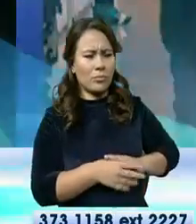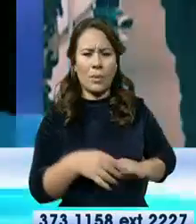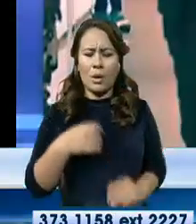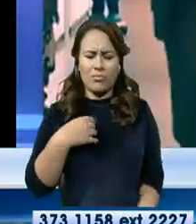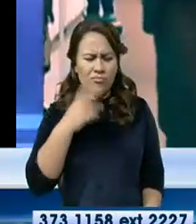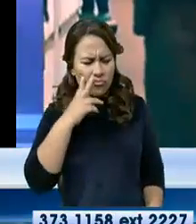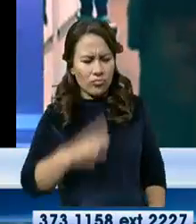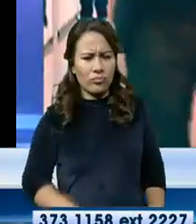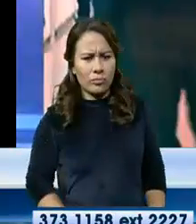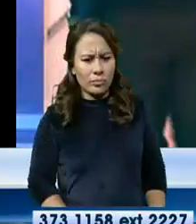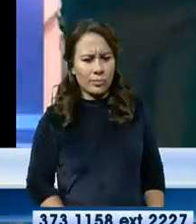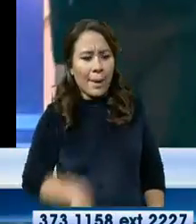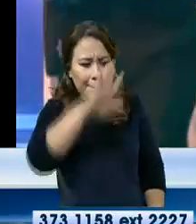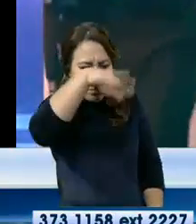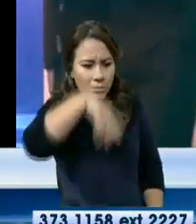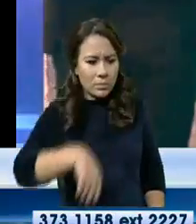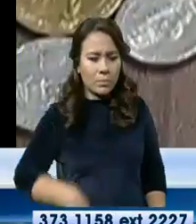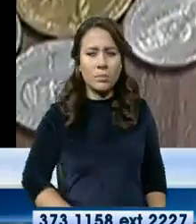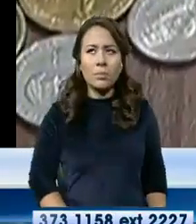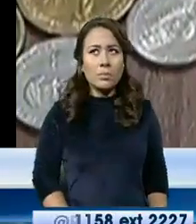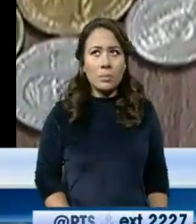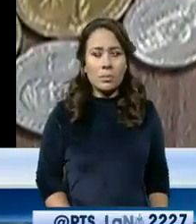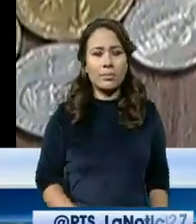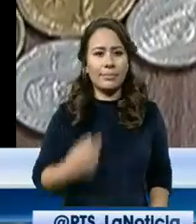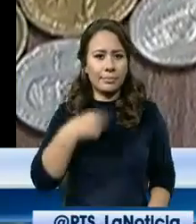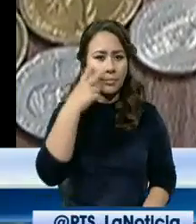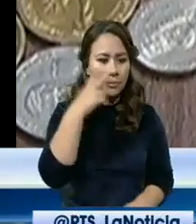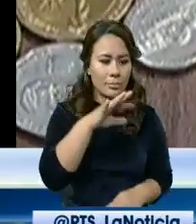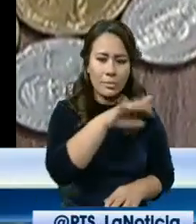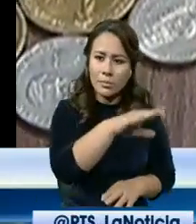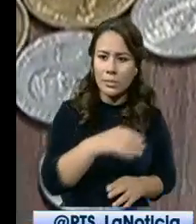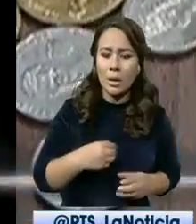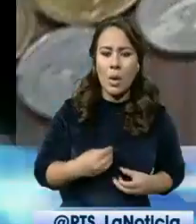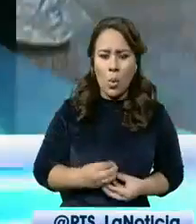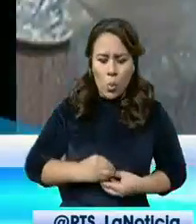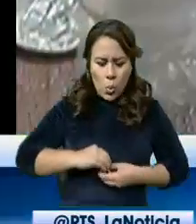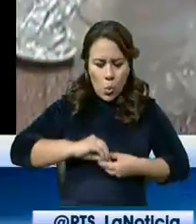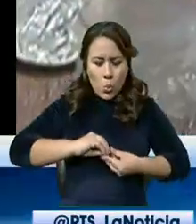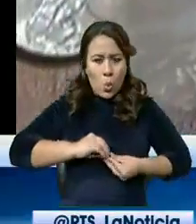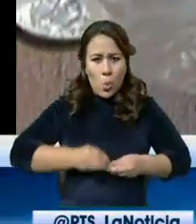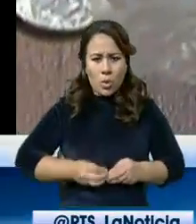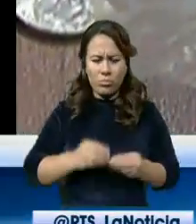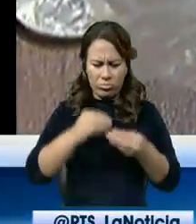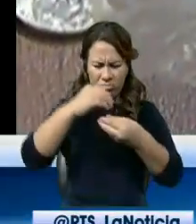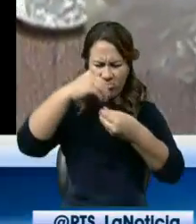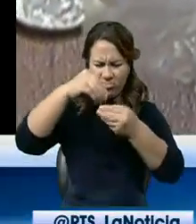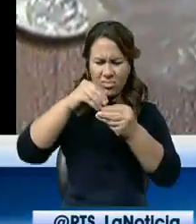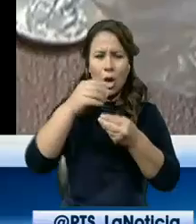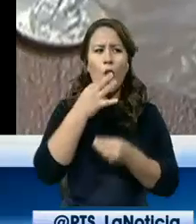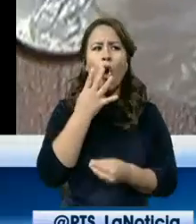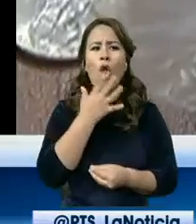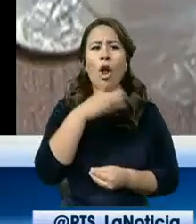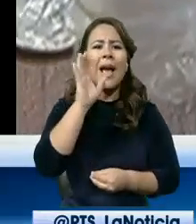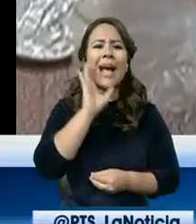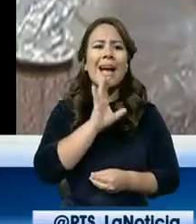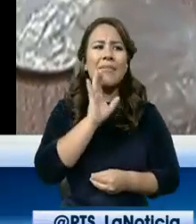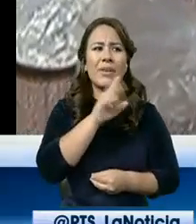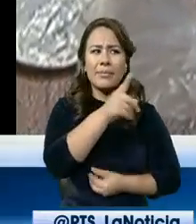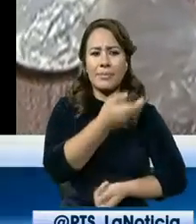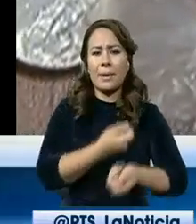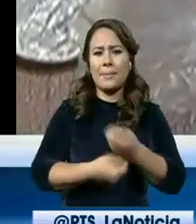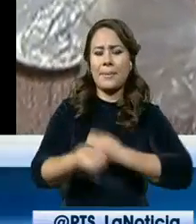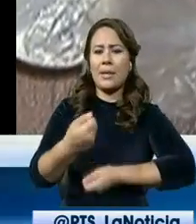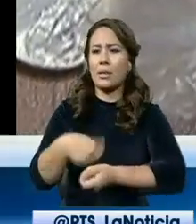registro corporal pudimos encontrar unos paquetitos con una sustancia color marrón. Presumiblemente son expendedores del sector